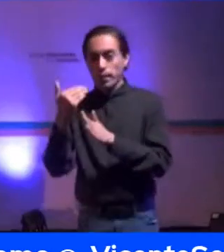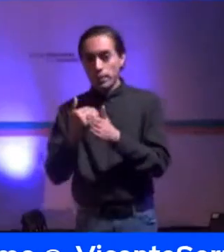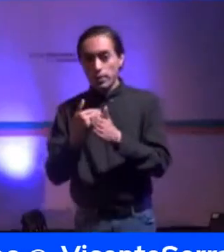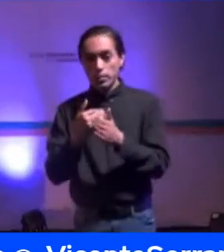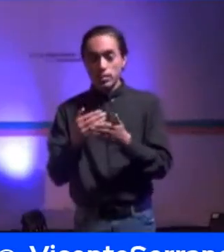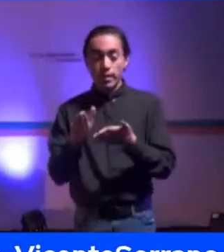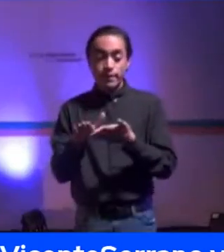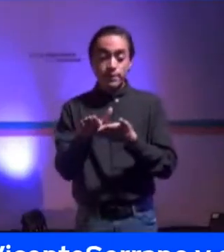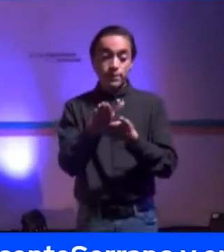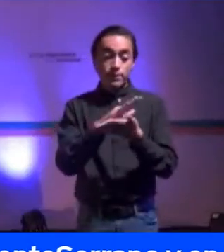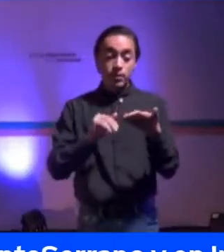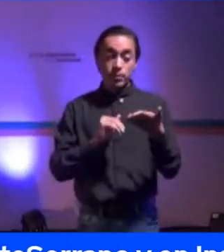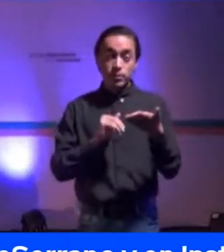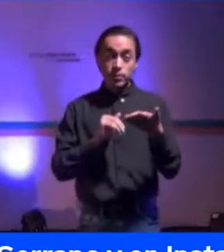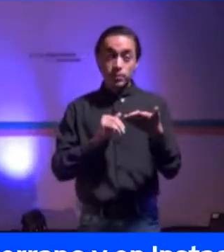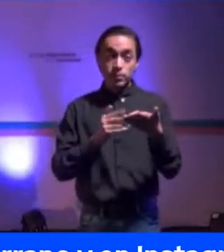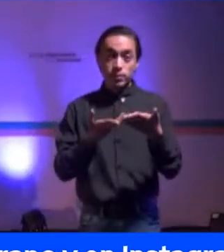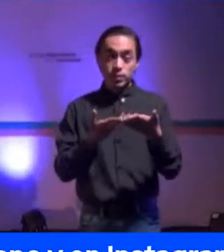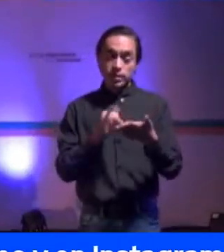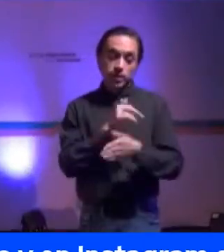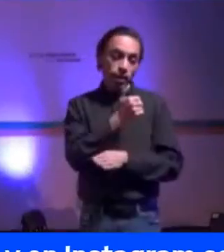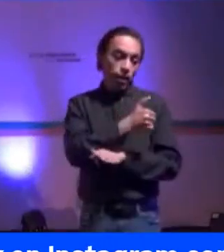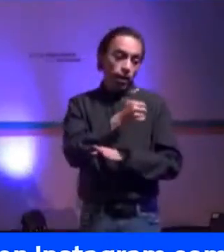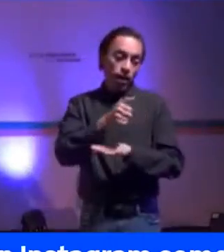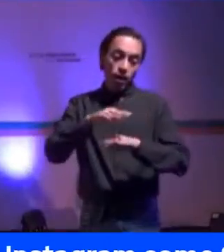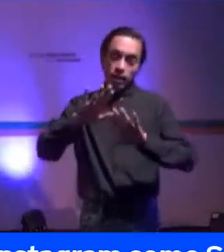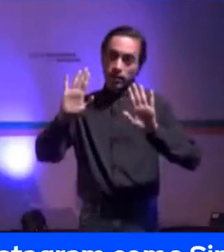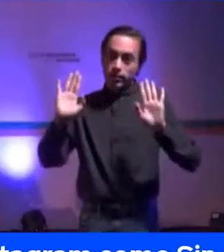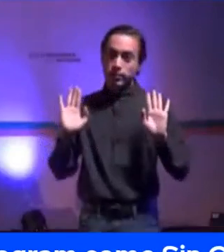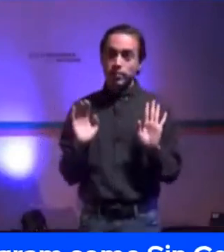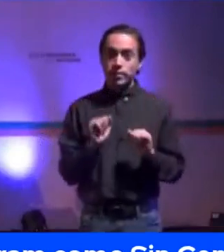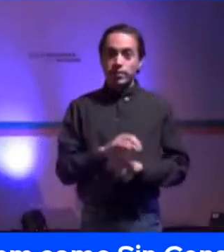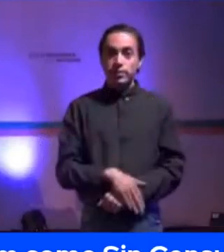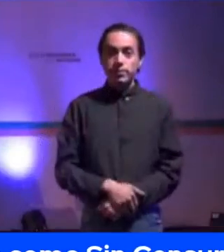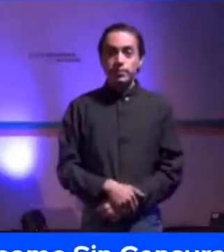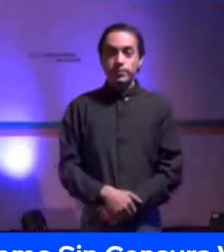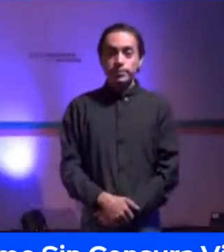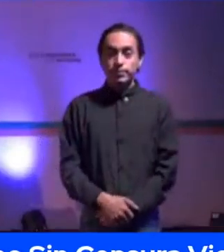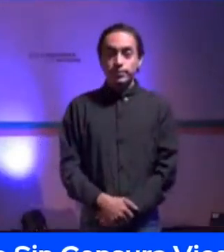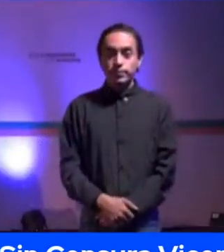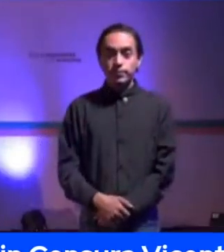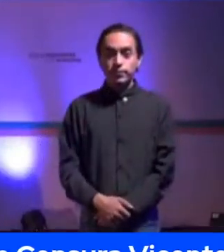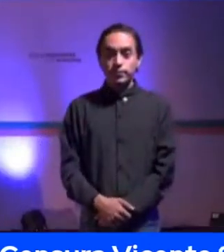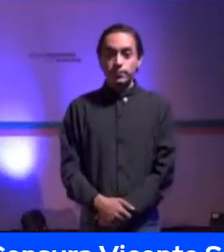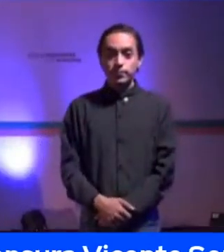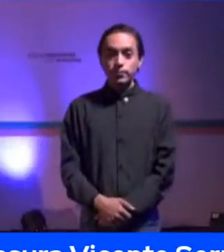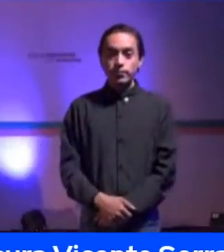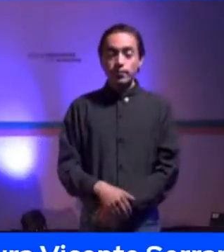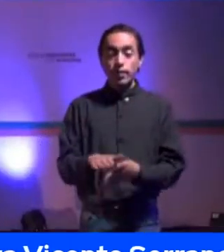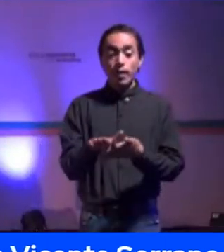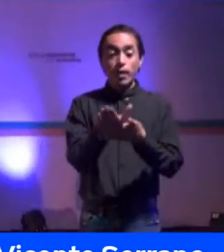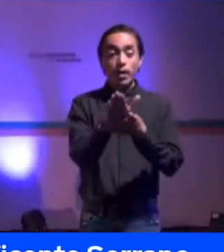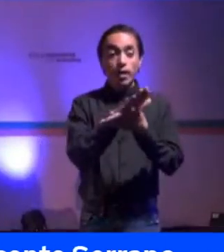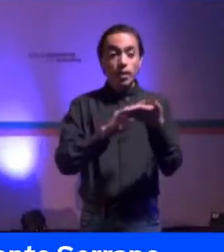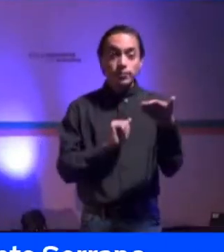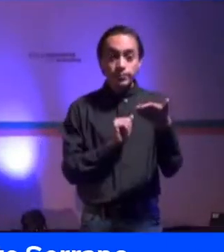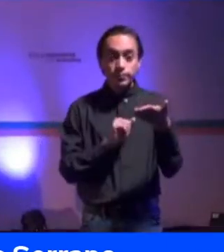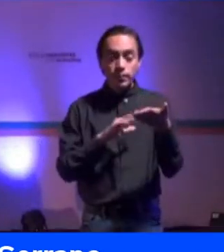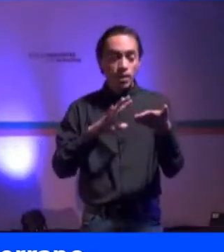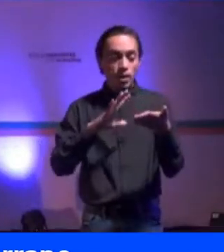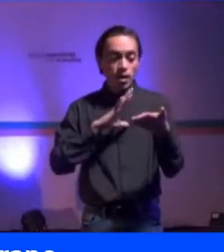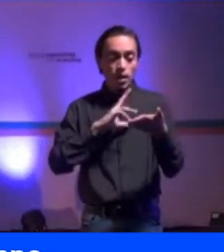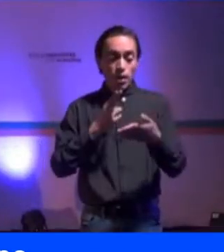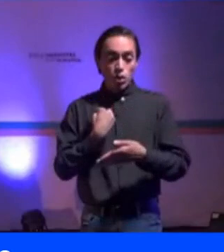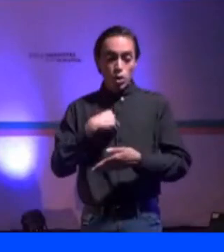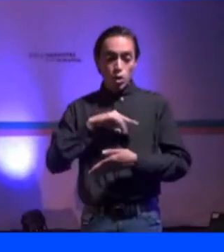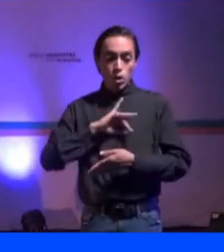humildad, que cada quien se ponga el saco, que le quede, desde nuestra humildad también aceptamos